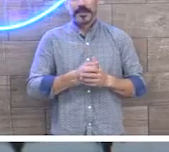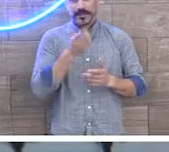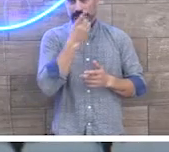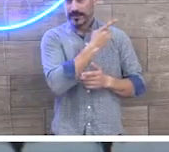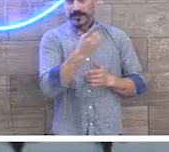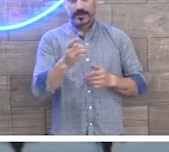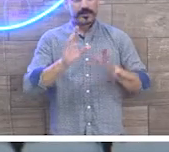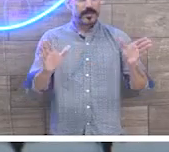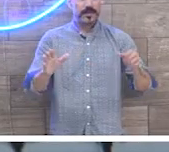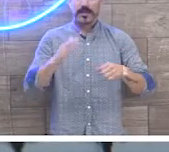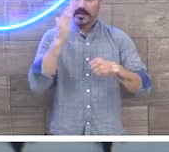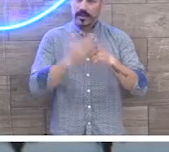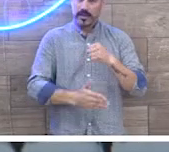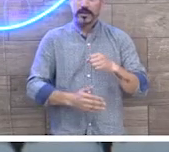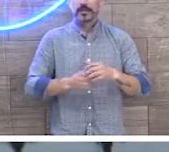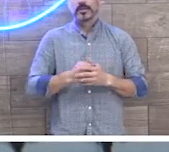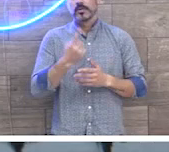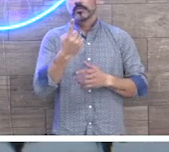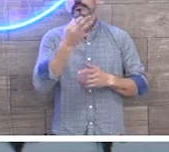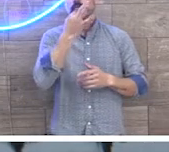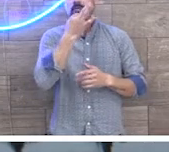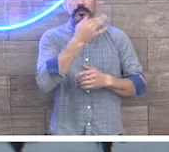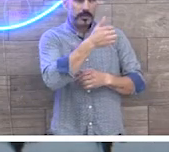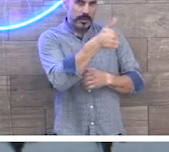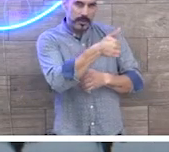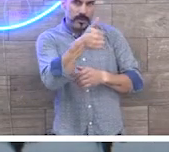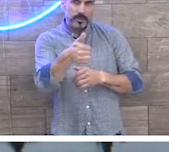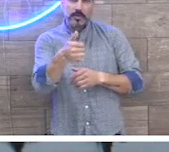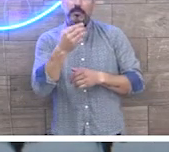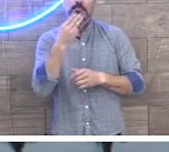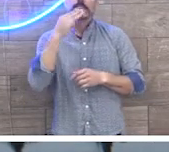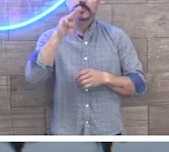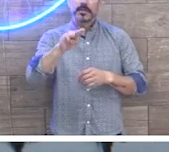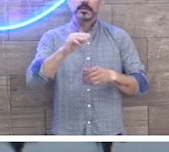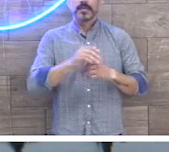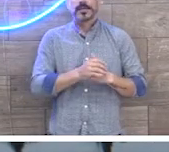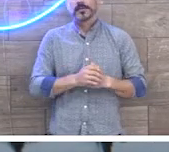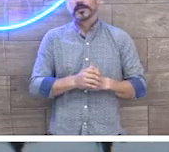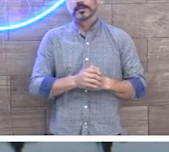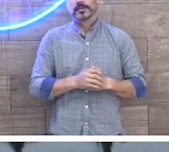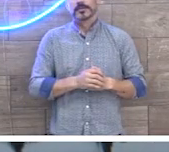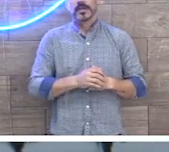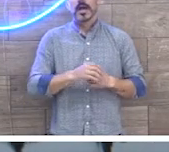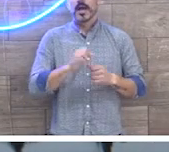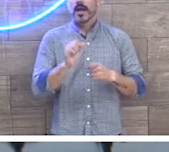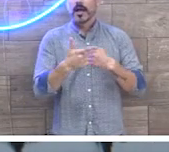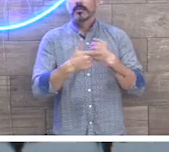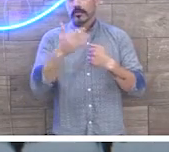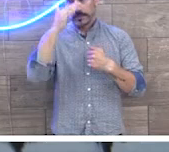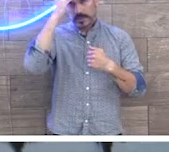de conclusión en un minuto a cada uno de ustedes que pues podemos dejar un mensaje, una reflexión a nuestros